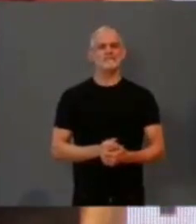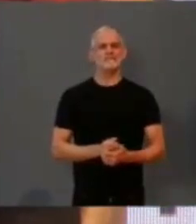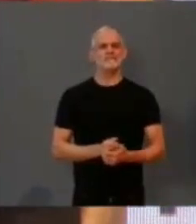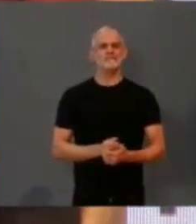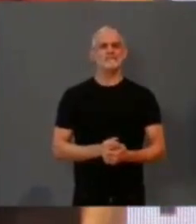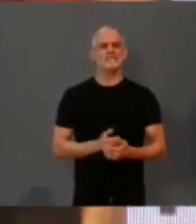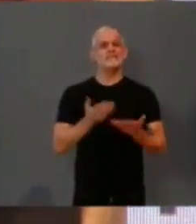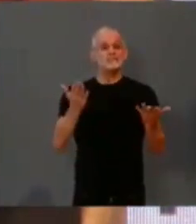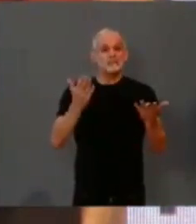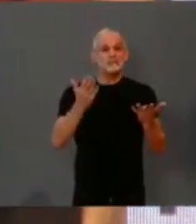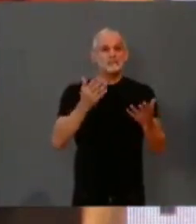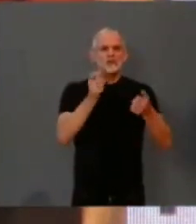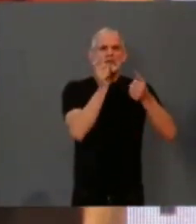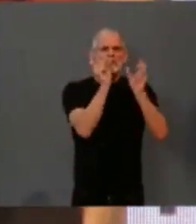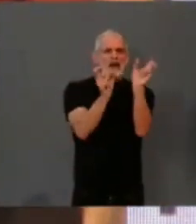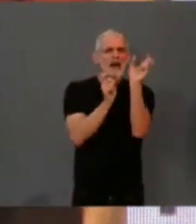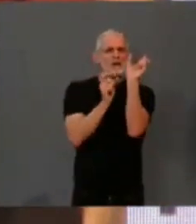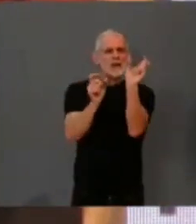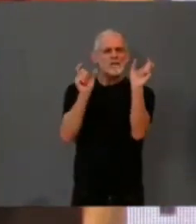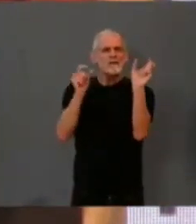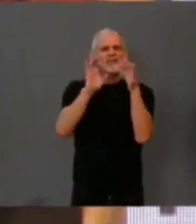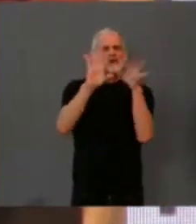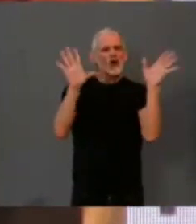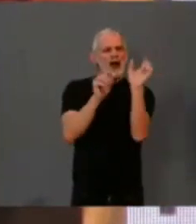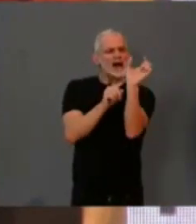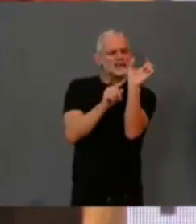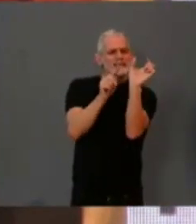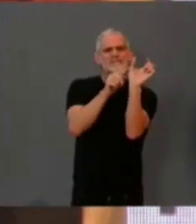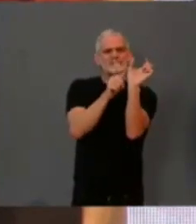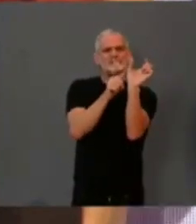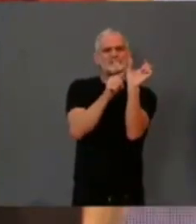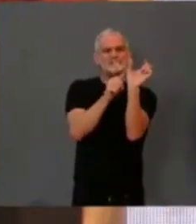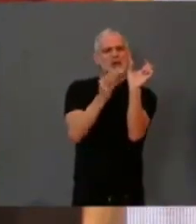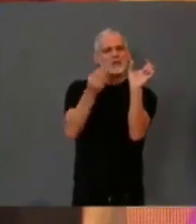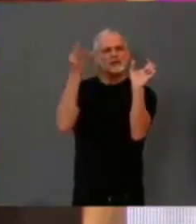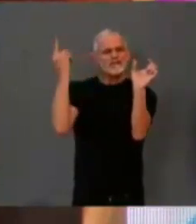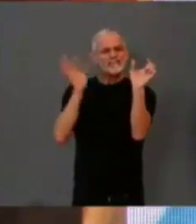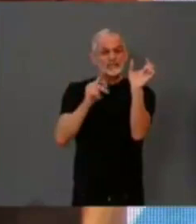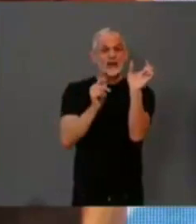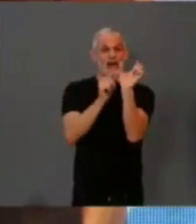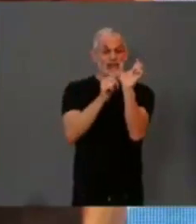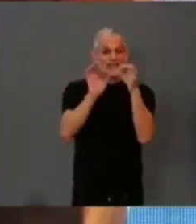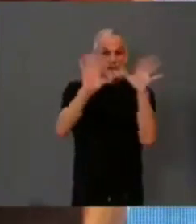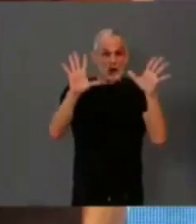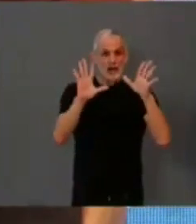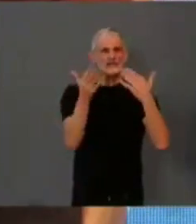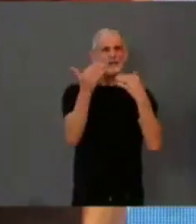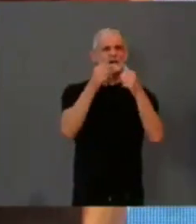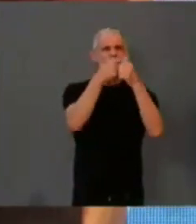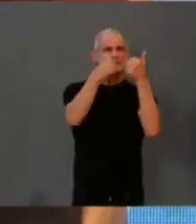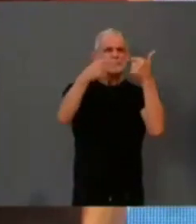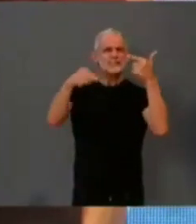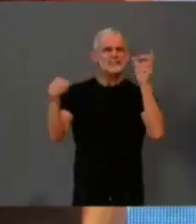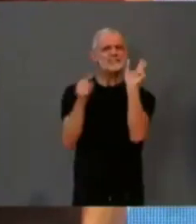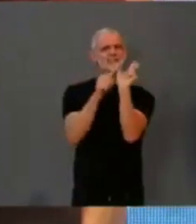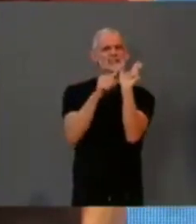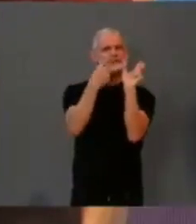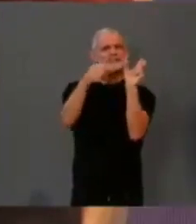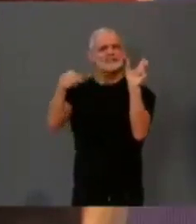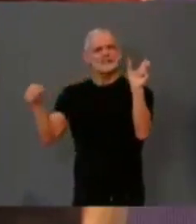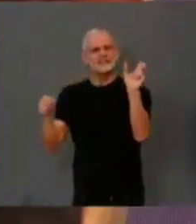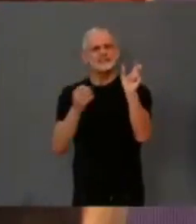nombrando varias veces la palabra democracia y la democracia puede tener diferentes maneras